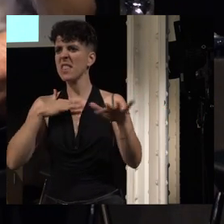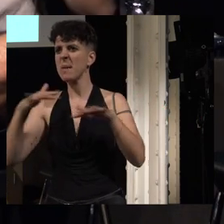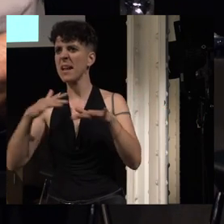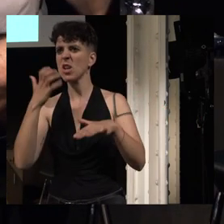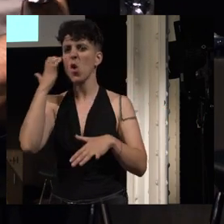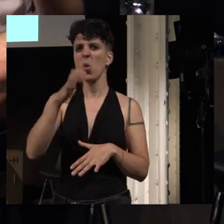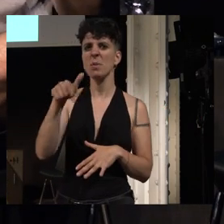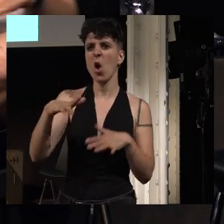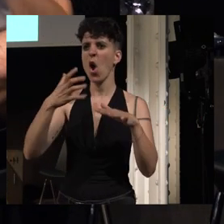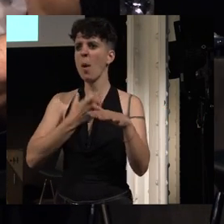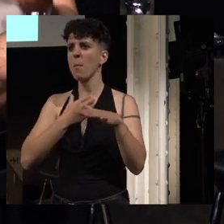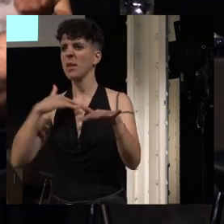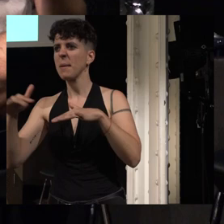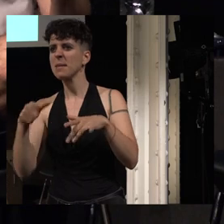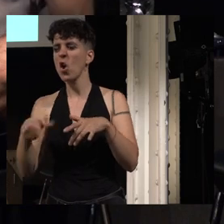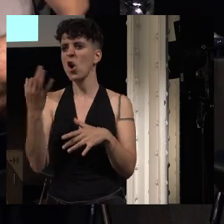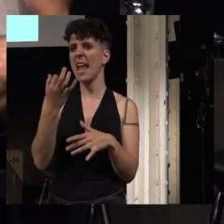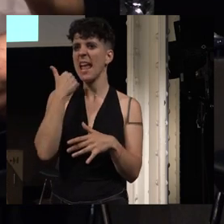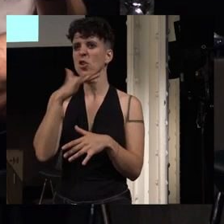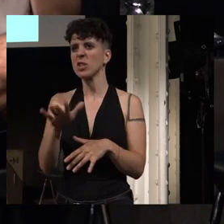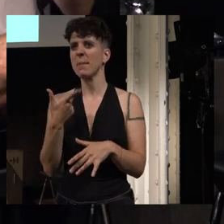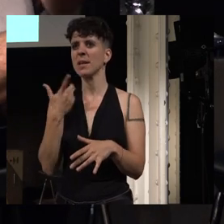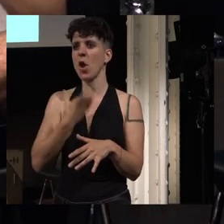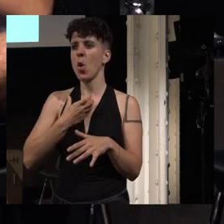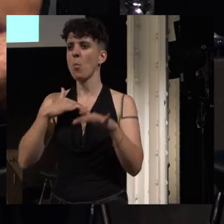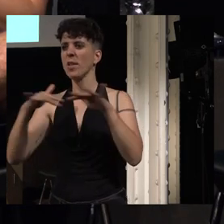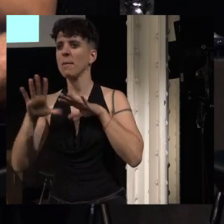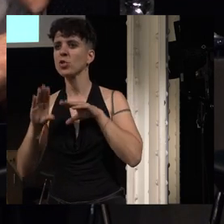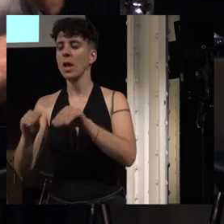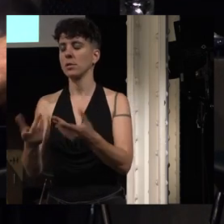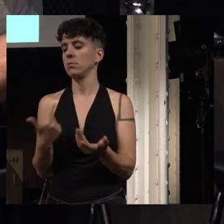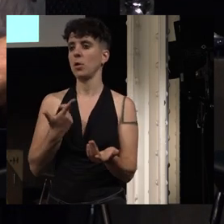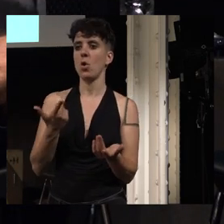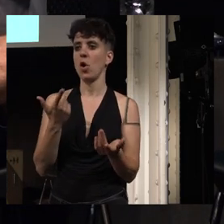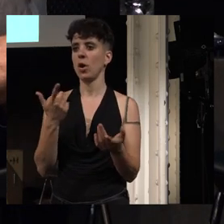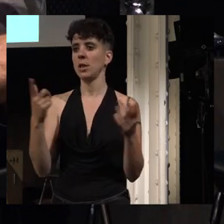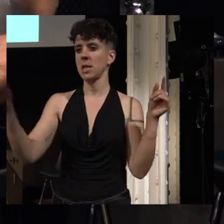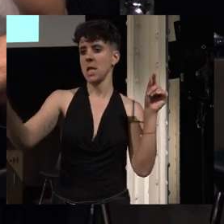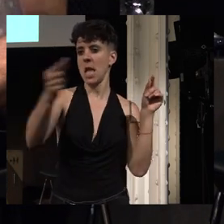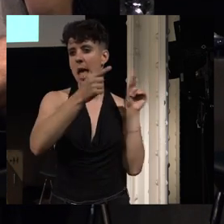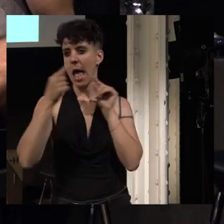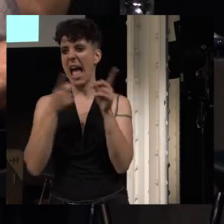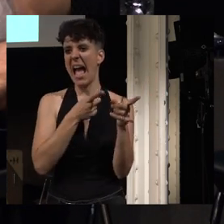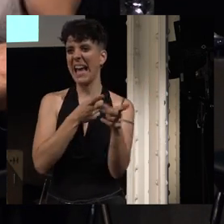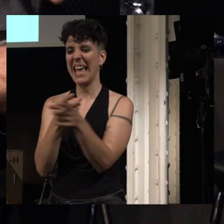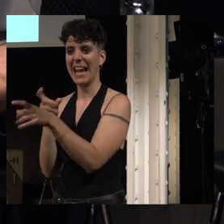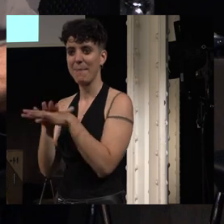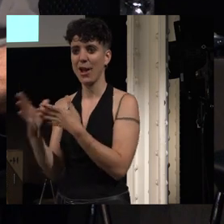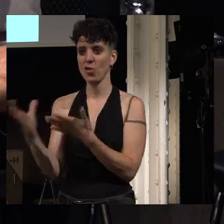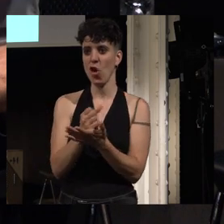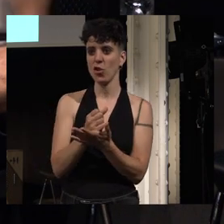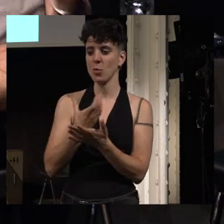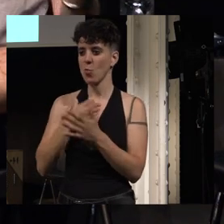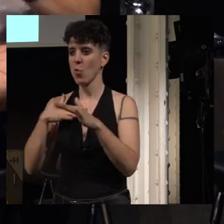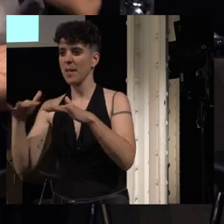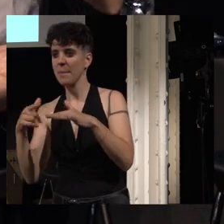queer sé que sabe poco del municipalismo, pero no se ha enterado qué es el municipalismo, ¿cómo usáis municipalismo? Habéis dicho jornada queer. O sea, que aquí la guerra es para todo el mundo, ¿no? Que los municipalistas saben lo queer